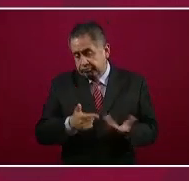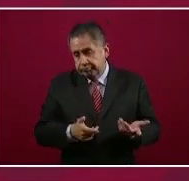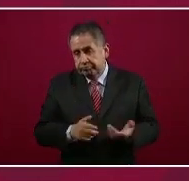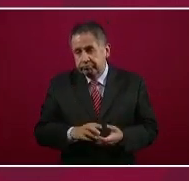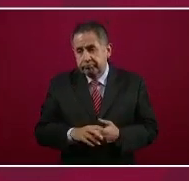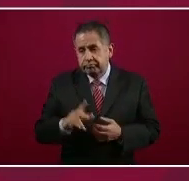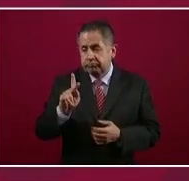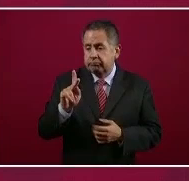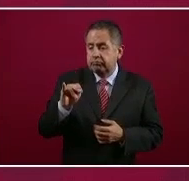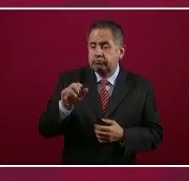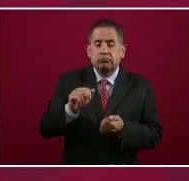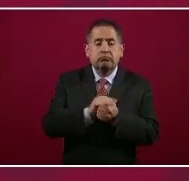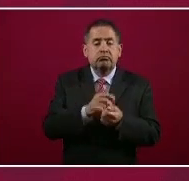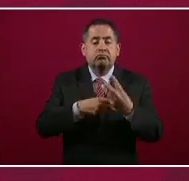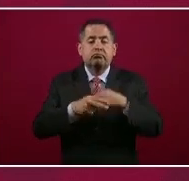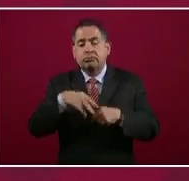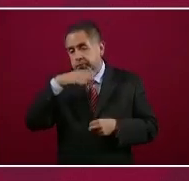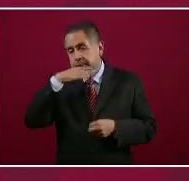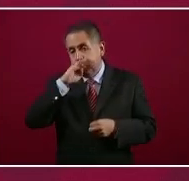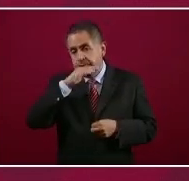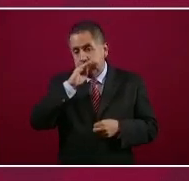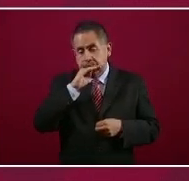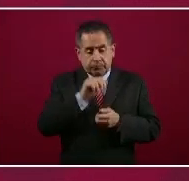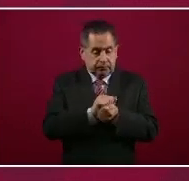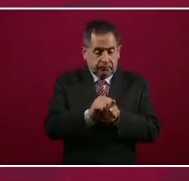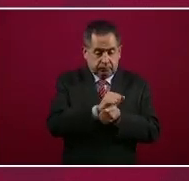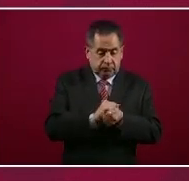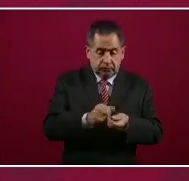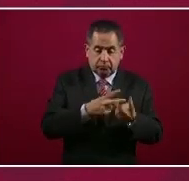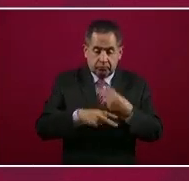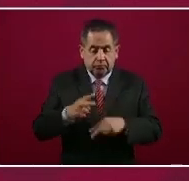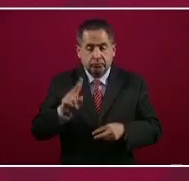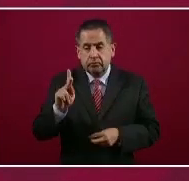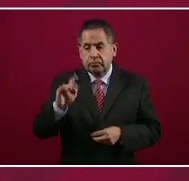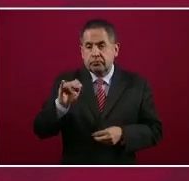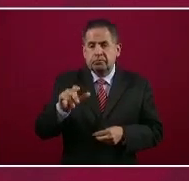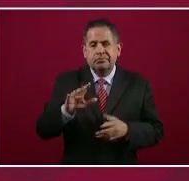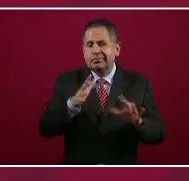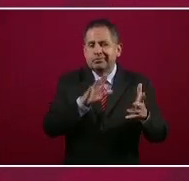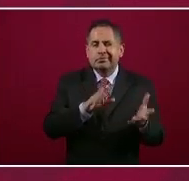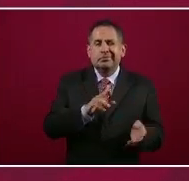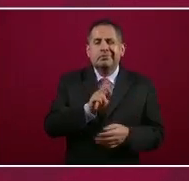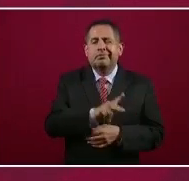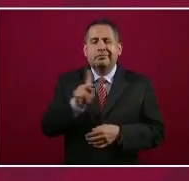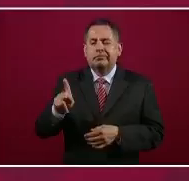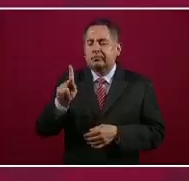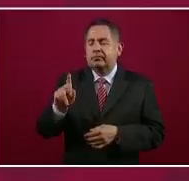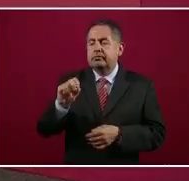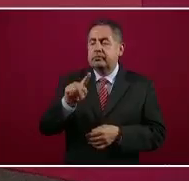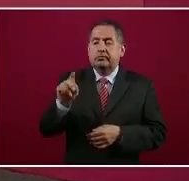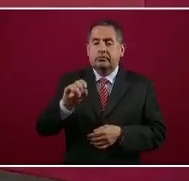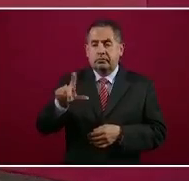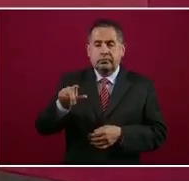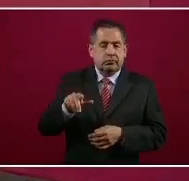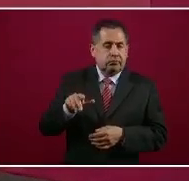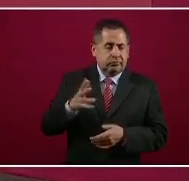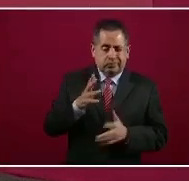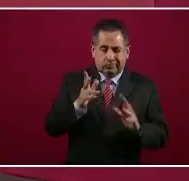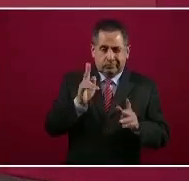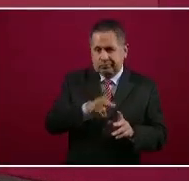final de maíz es el equivalente al pozole d